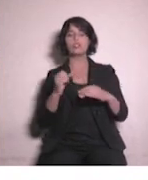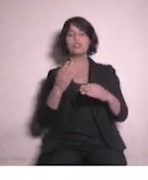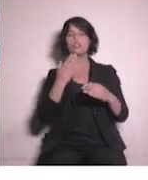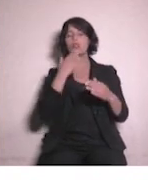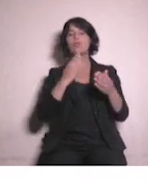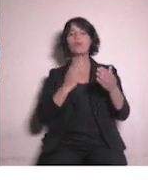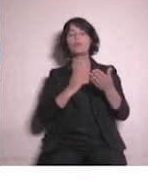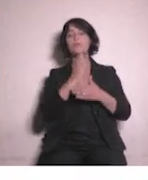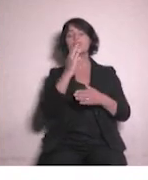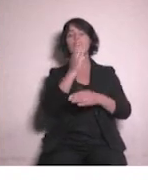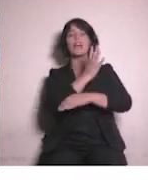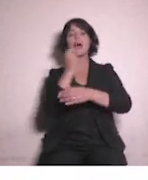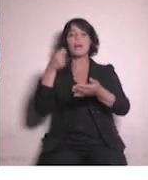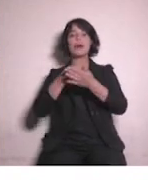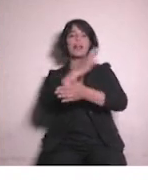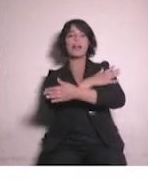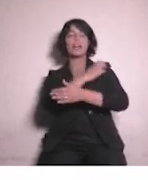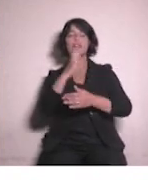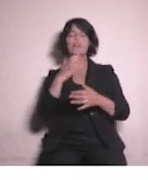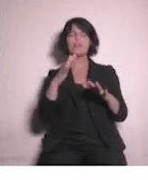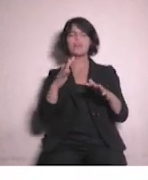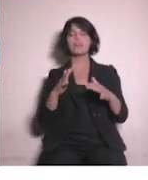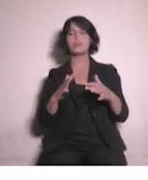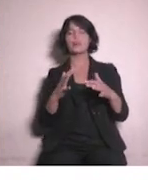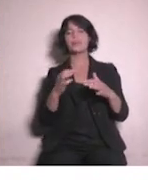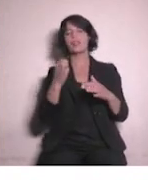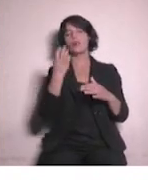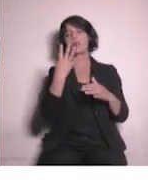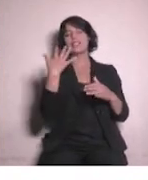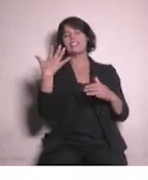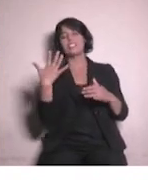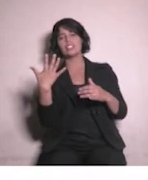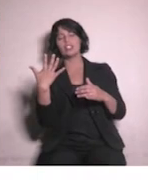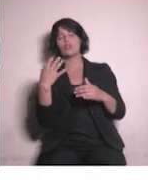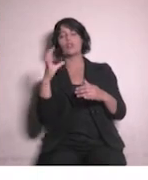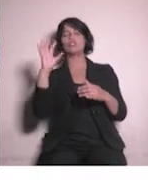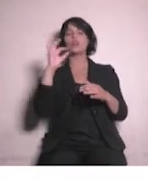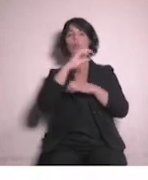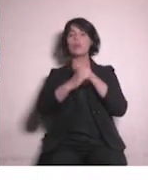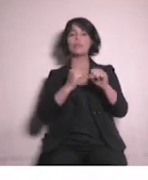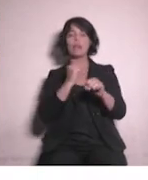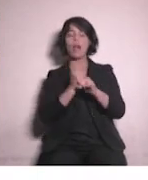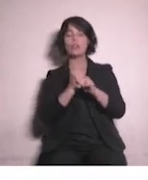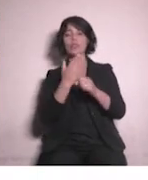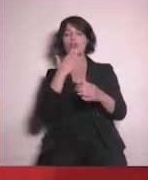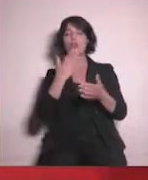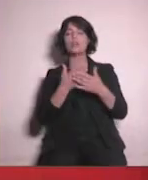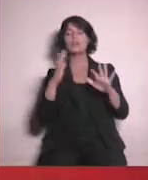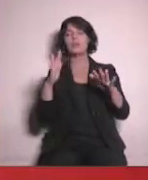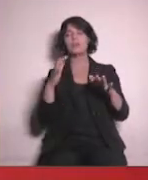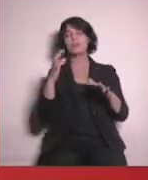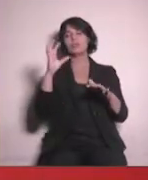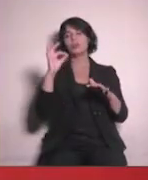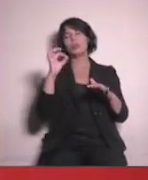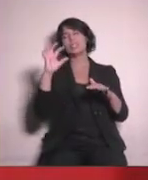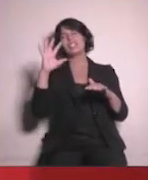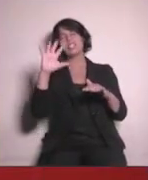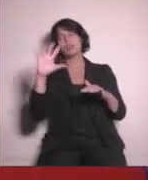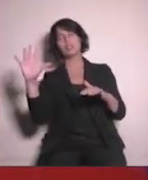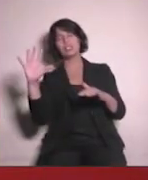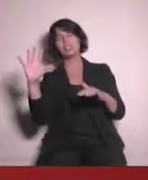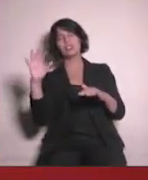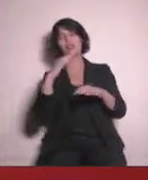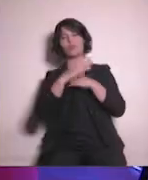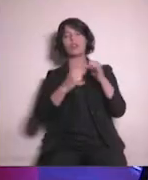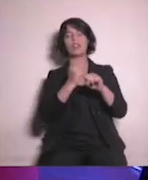grandes y parten entre los 45 y los 50 años y al llegar entre los 50 y los 55 años